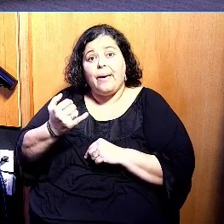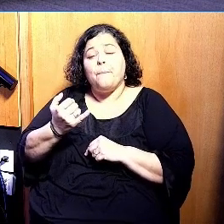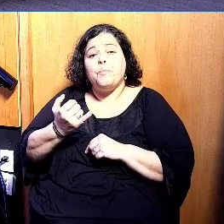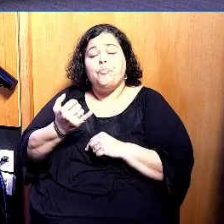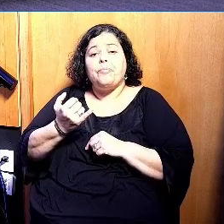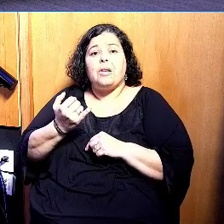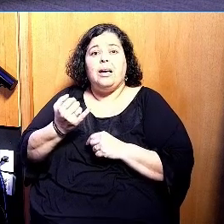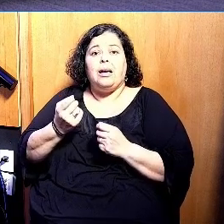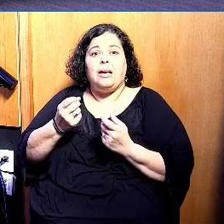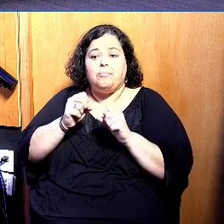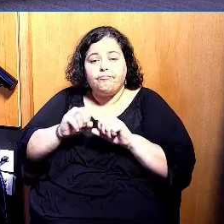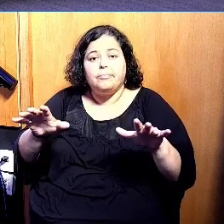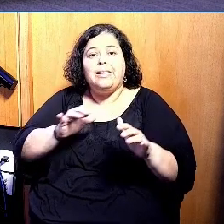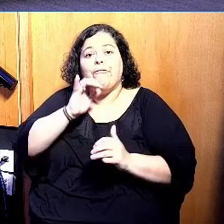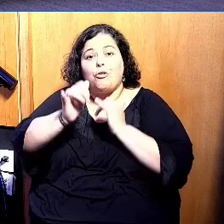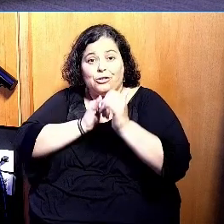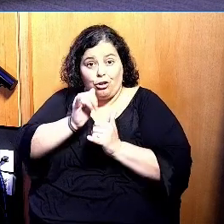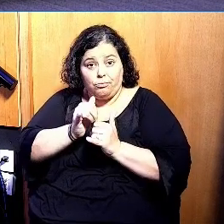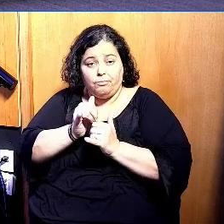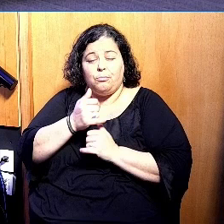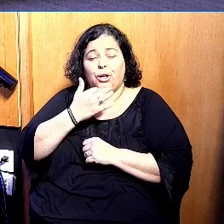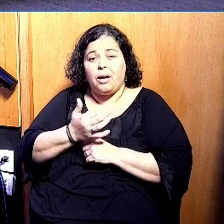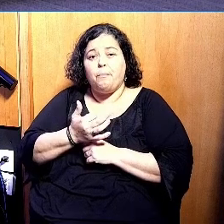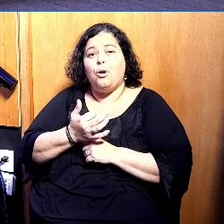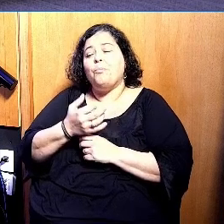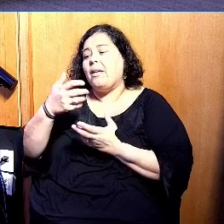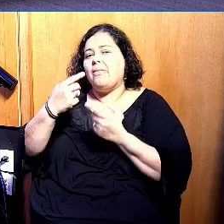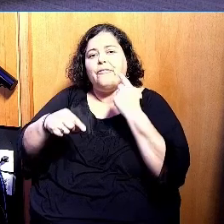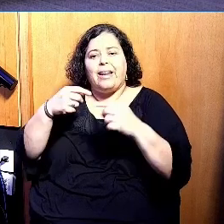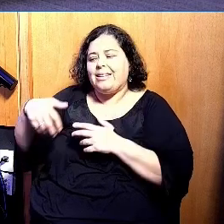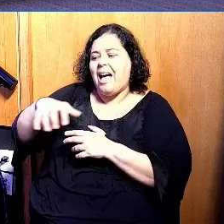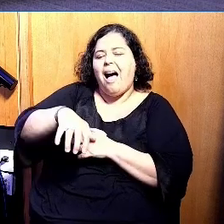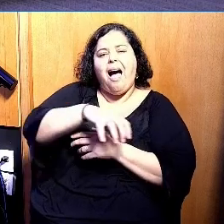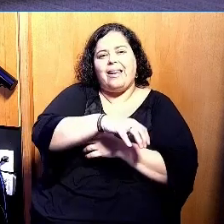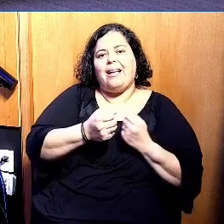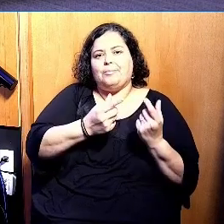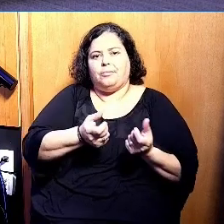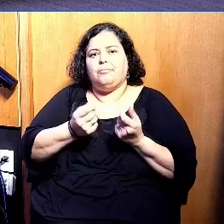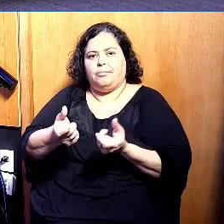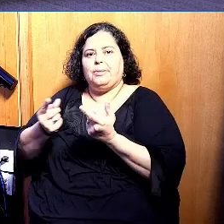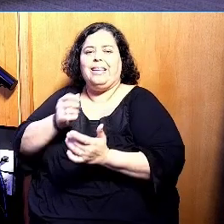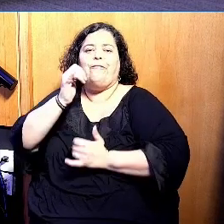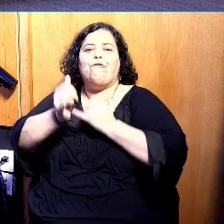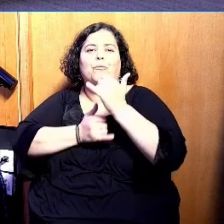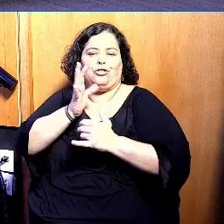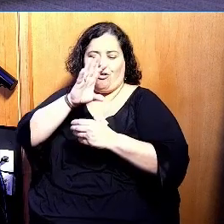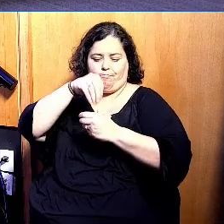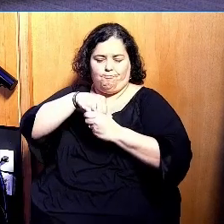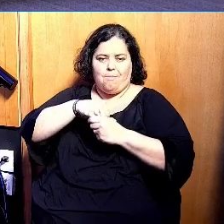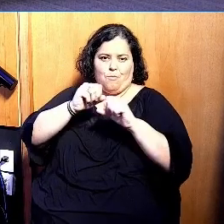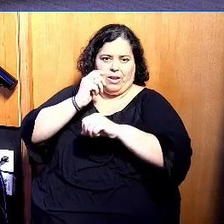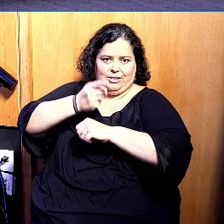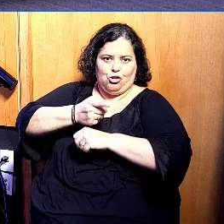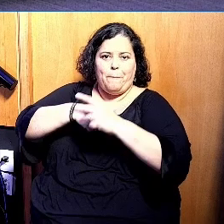de información, tenemos, si bien hay muchas, obviamente que todas las áreas emiten información a la interna para la toma de decisión,